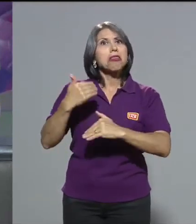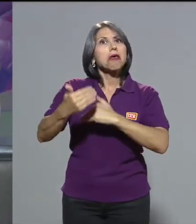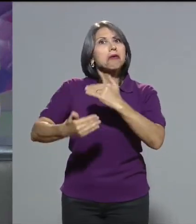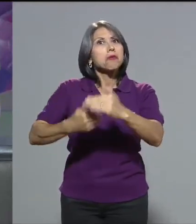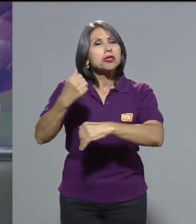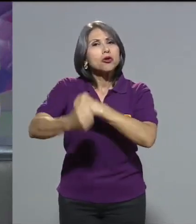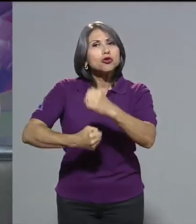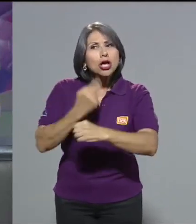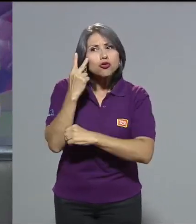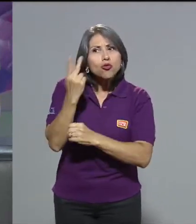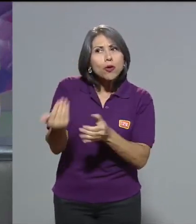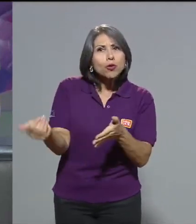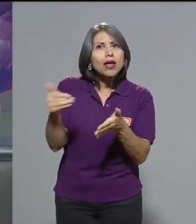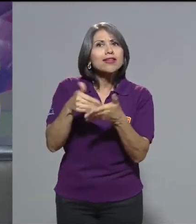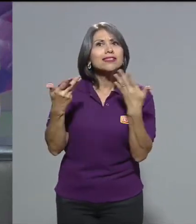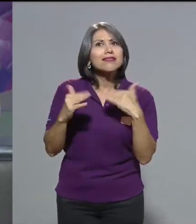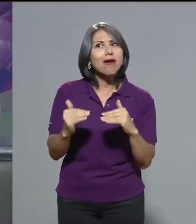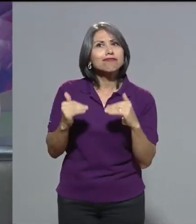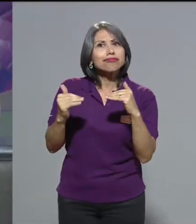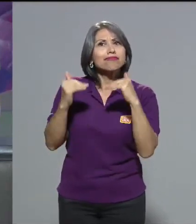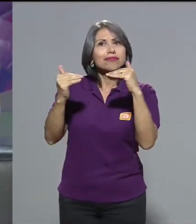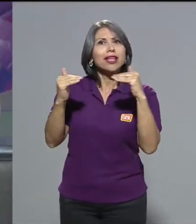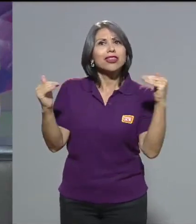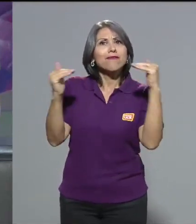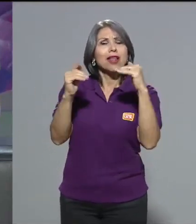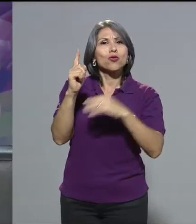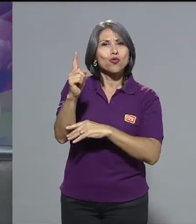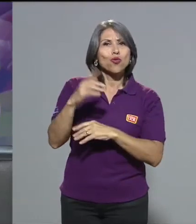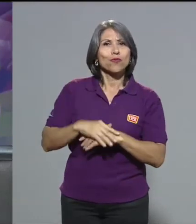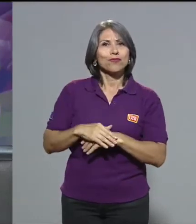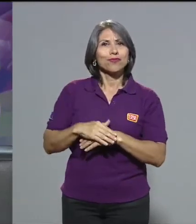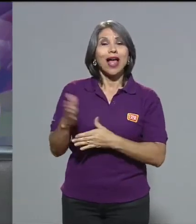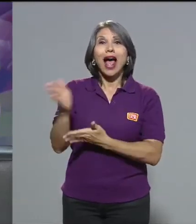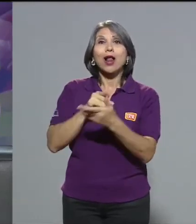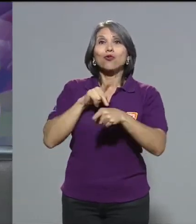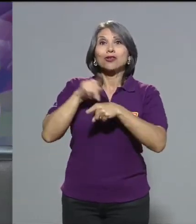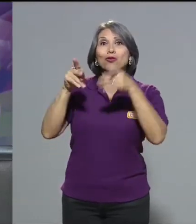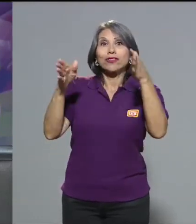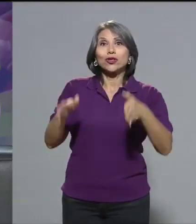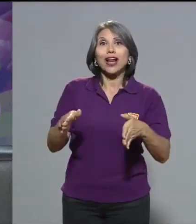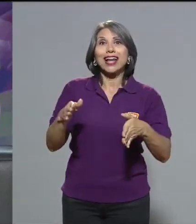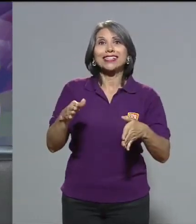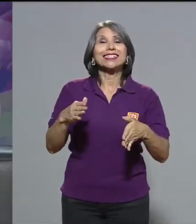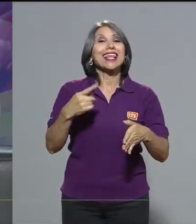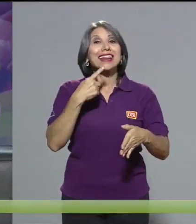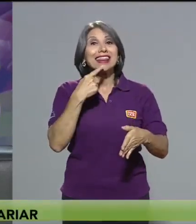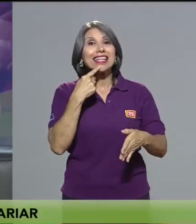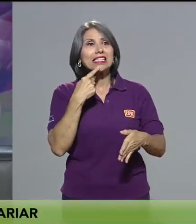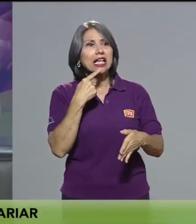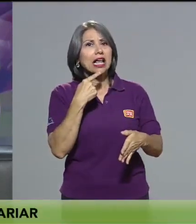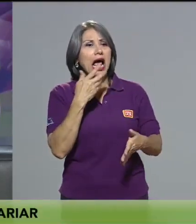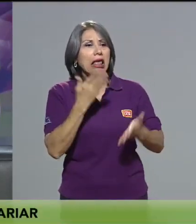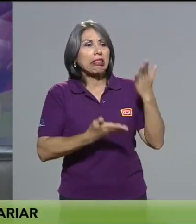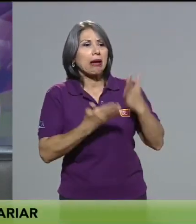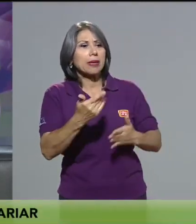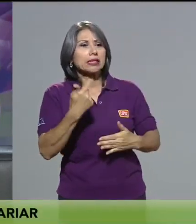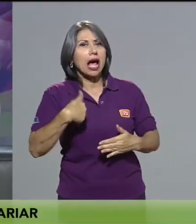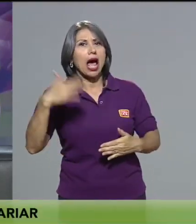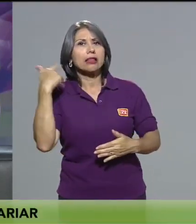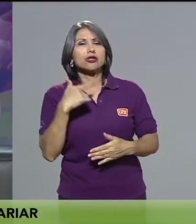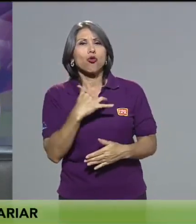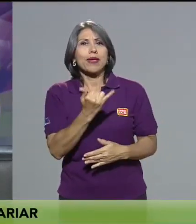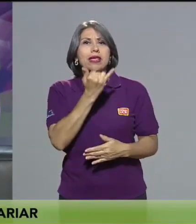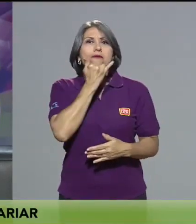profesionales que me han dicho que cuando llega el niño, después de varios años, ellos dijeron, me equivoqué de diagnóstico, revisan y no, es que ha tenido una